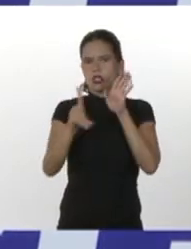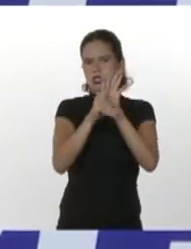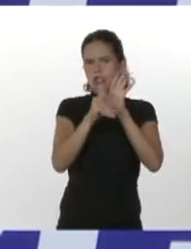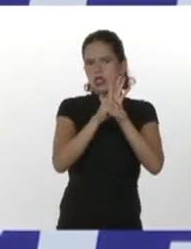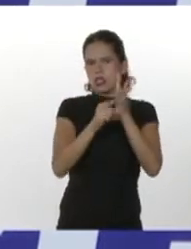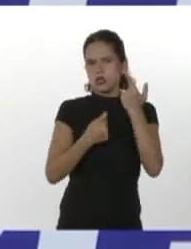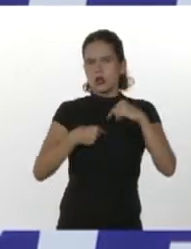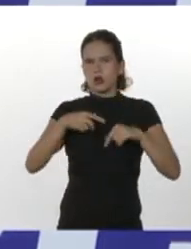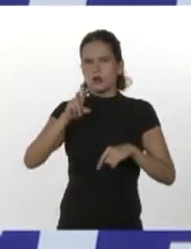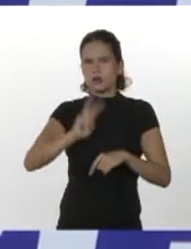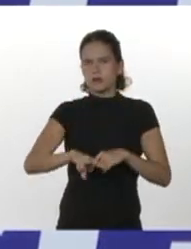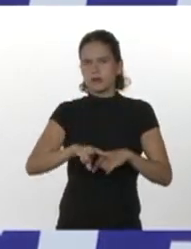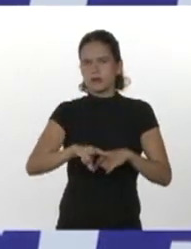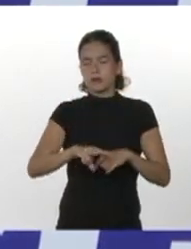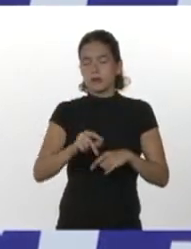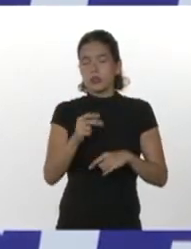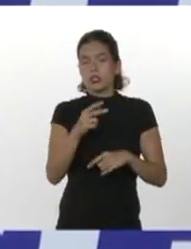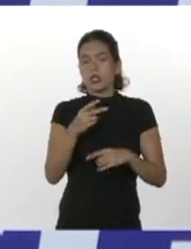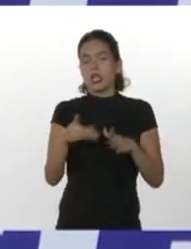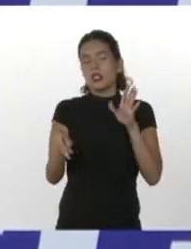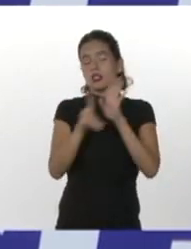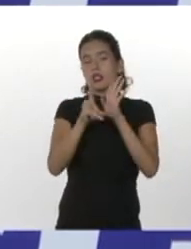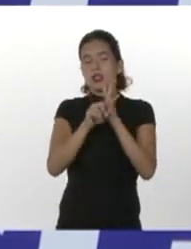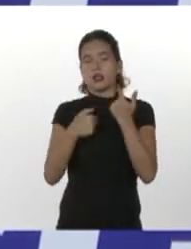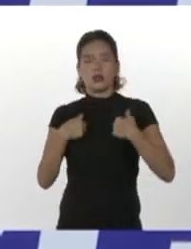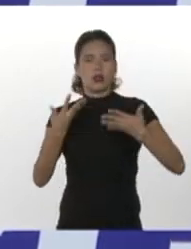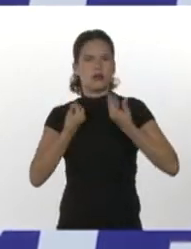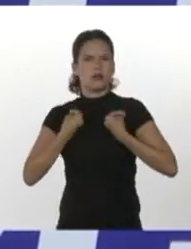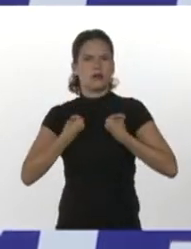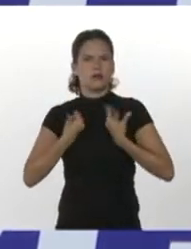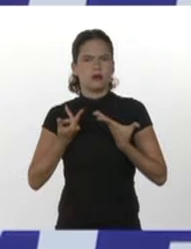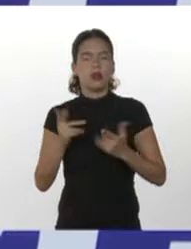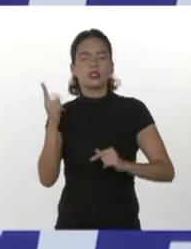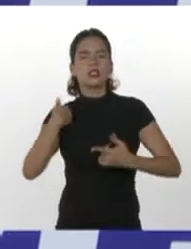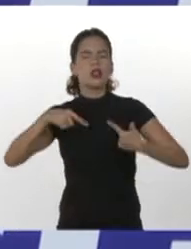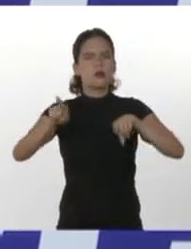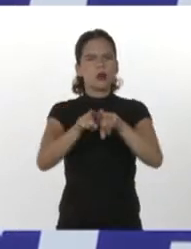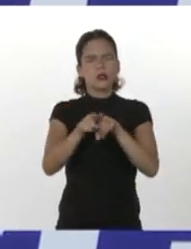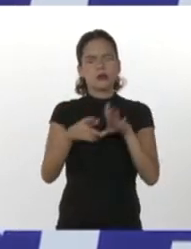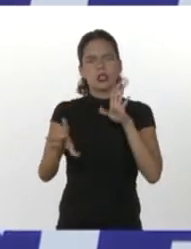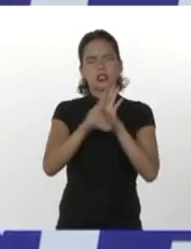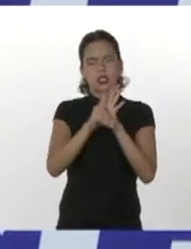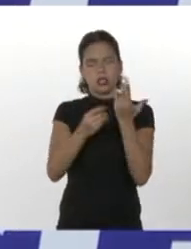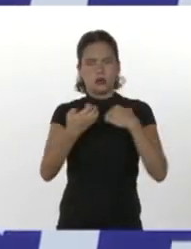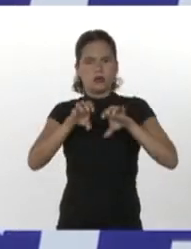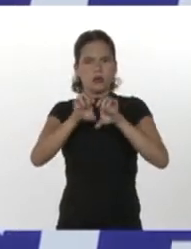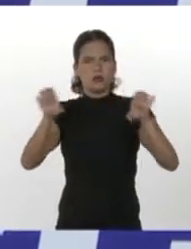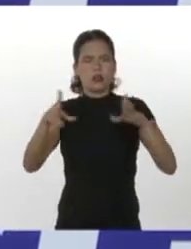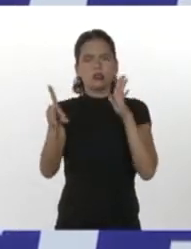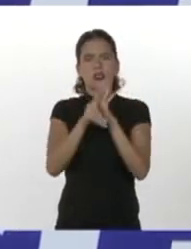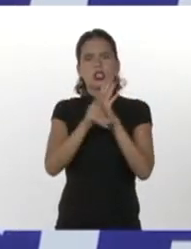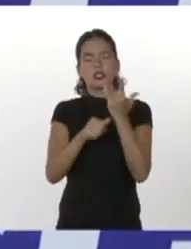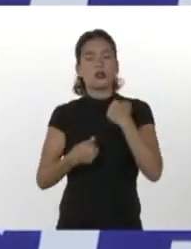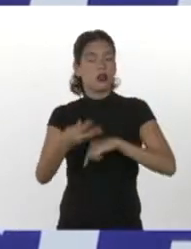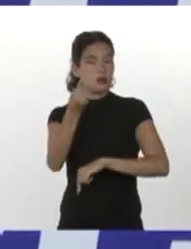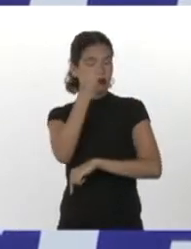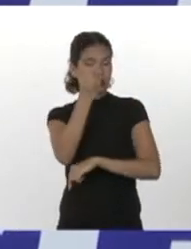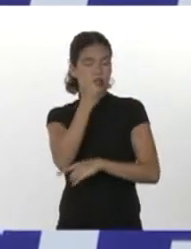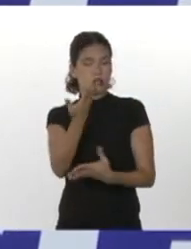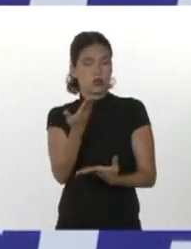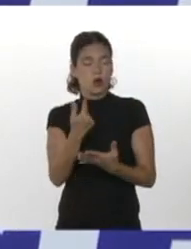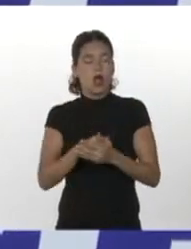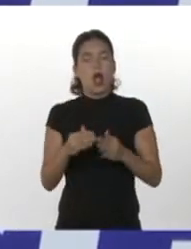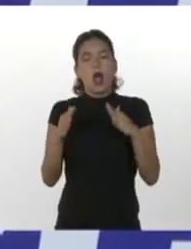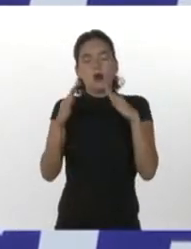¿verdad?, inviolable, que es el derecho a la vida. Tenemos también el derecho a la educación, derecho a la alimentación, a